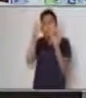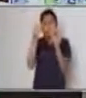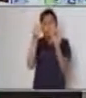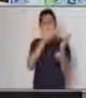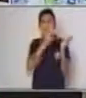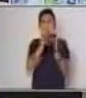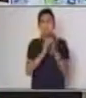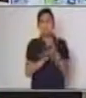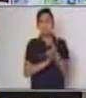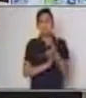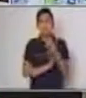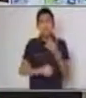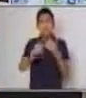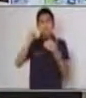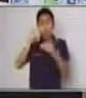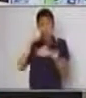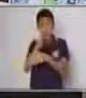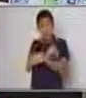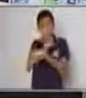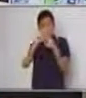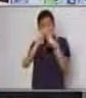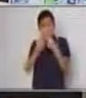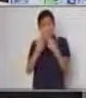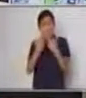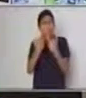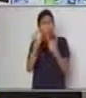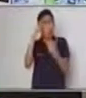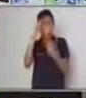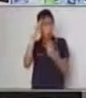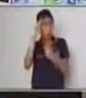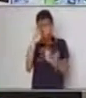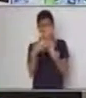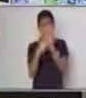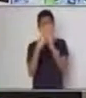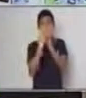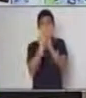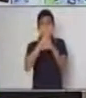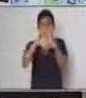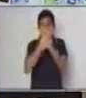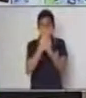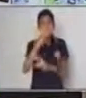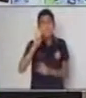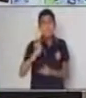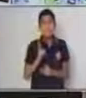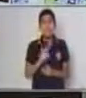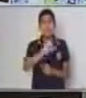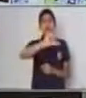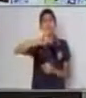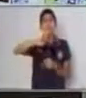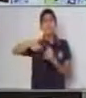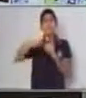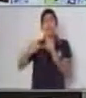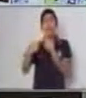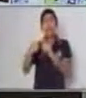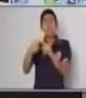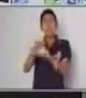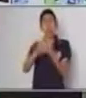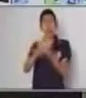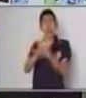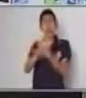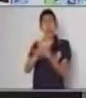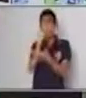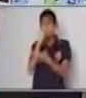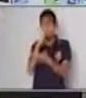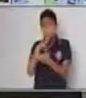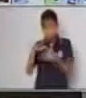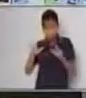lógico. Antes de empezar, te recomiendo que laves tus manos constantemente con agua y jabón. En este caso yo no cuento con